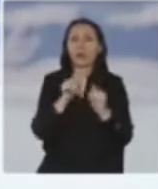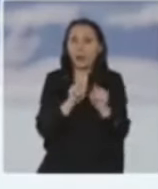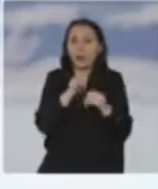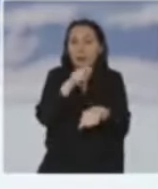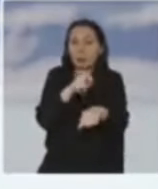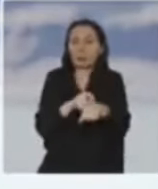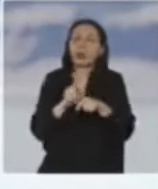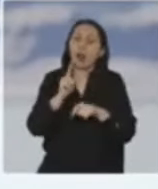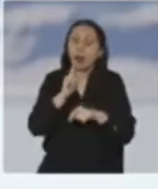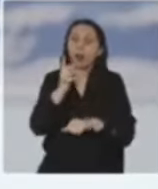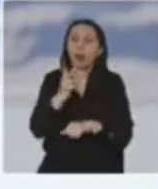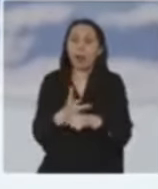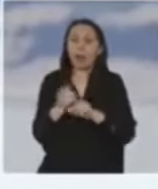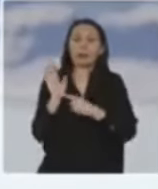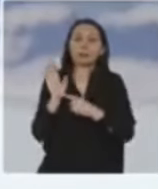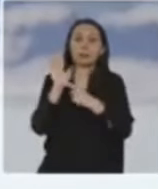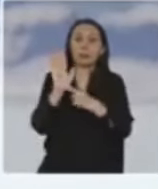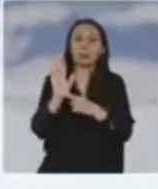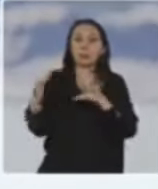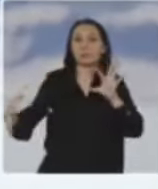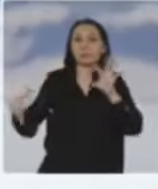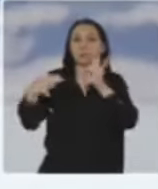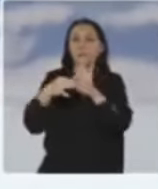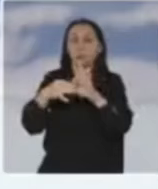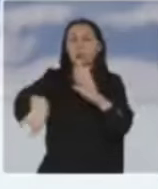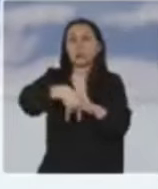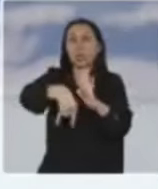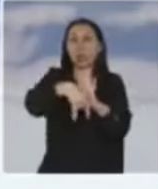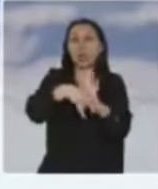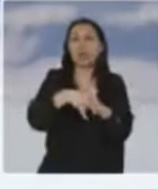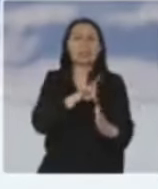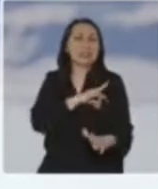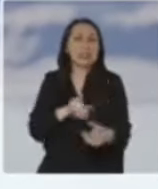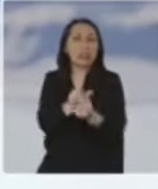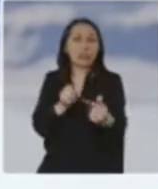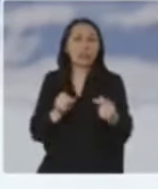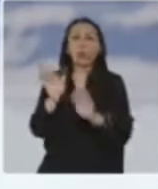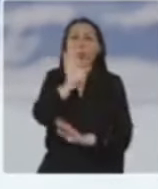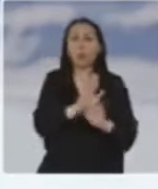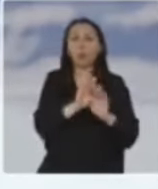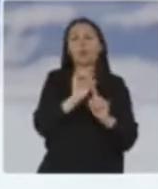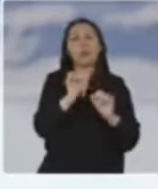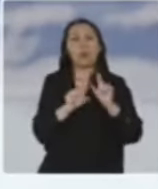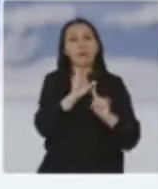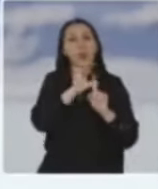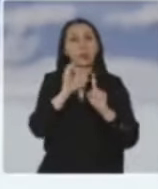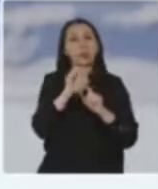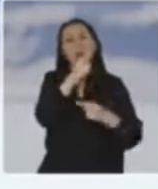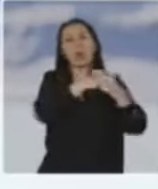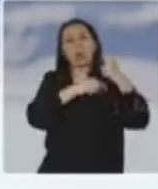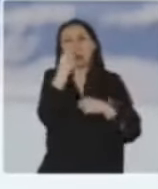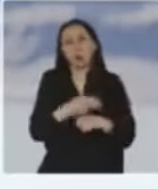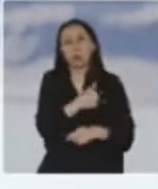ese momento tenemos que Mostrar la conexión de chiloé con el resto de chile manteniendo y defendiendo su cultura y su historia propi